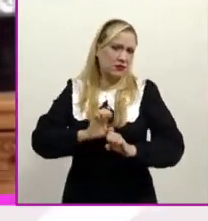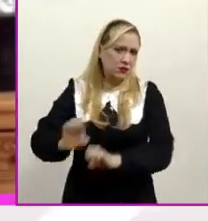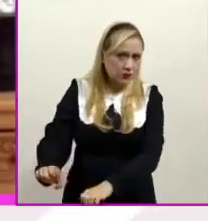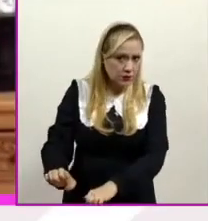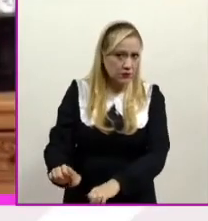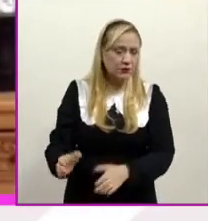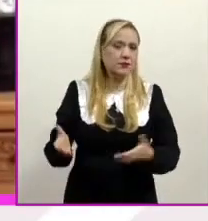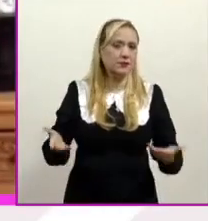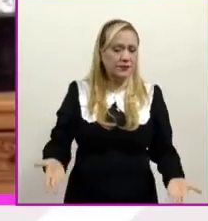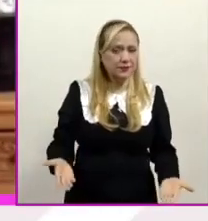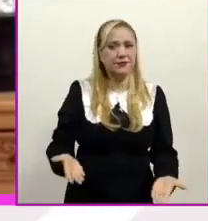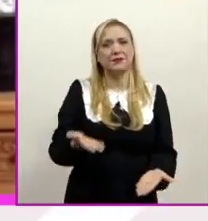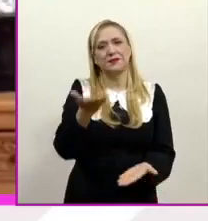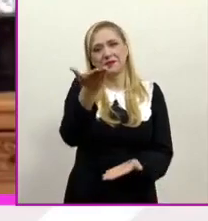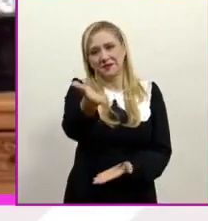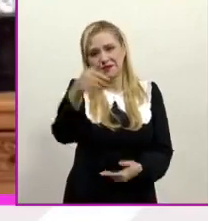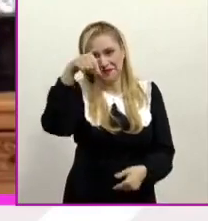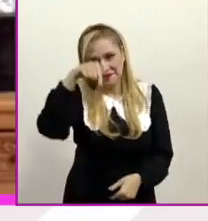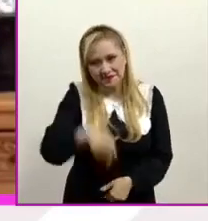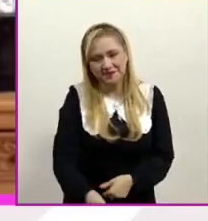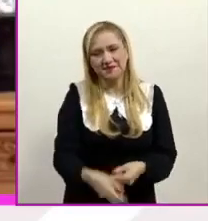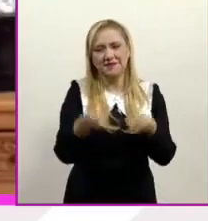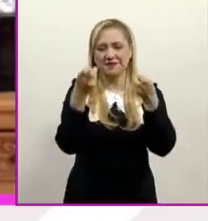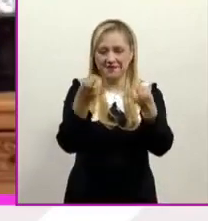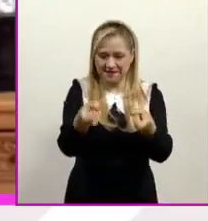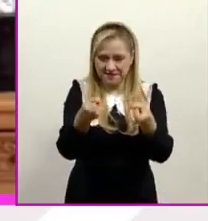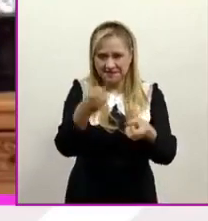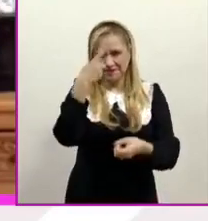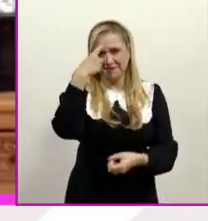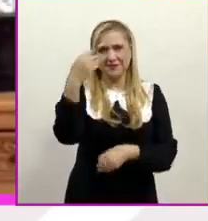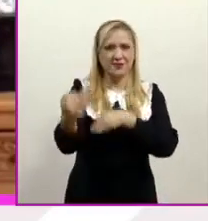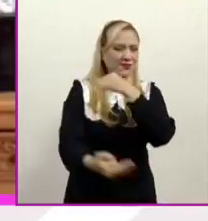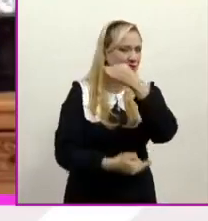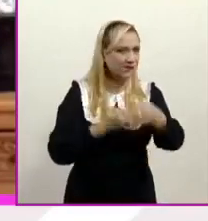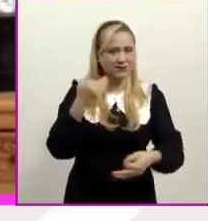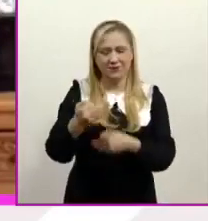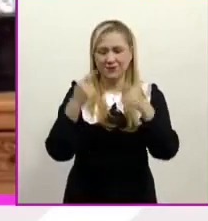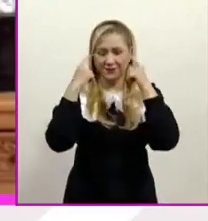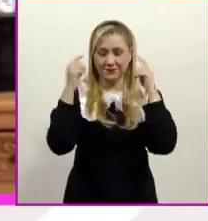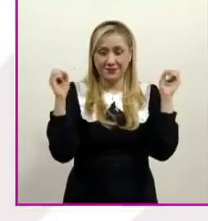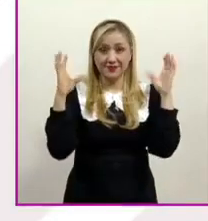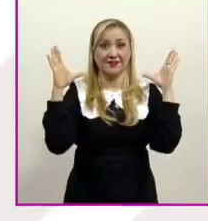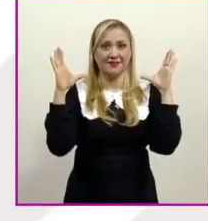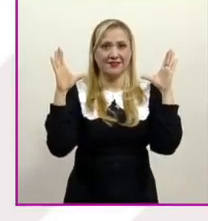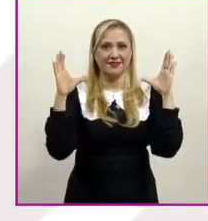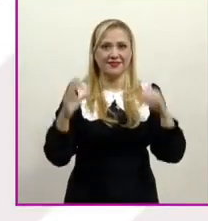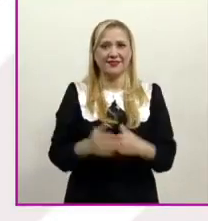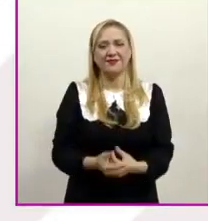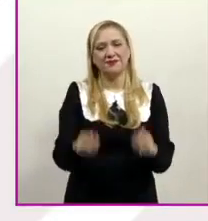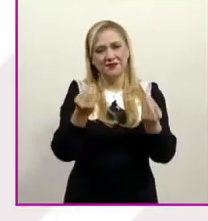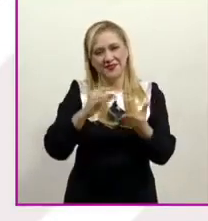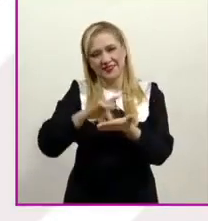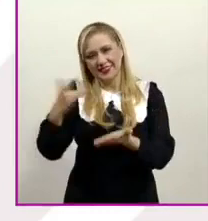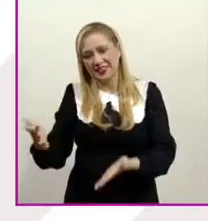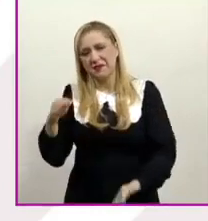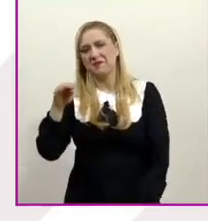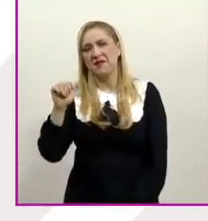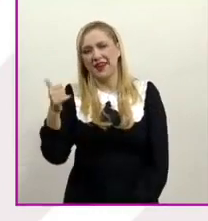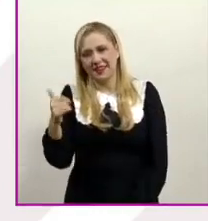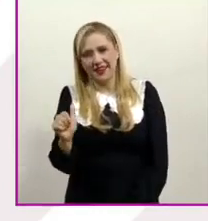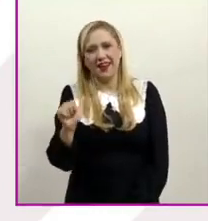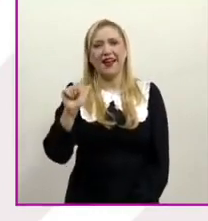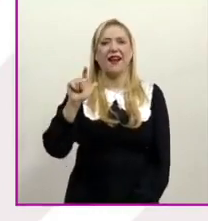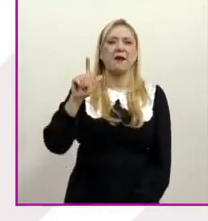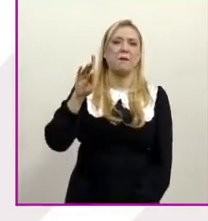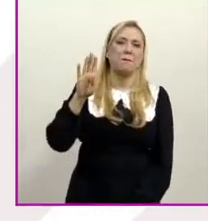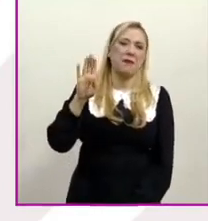la invitación en Espacio Diverso es justo eso, a accionar desde nuestras trincheras. Muchas gracias, Maya y Alberto,